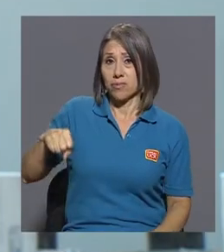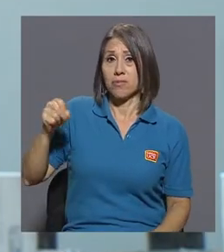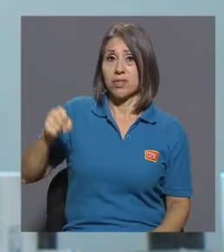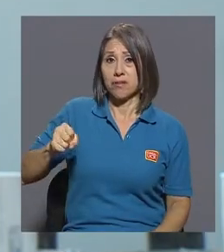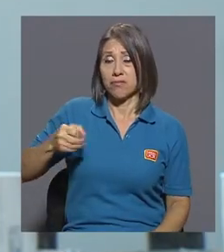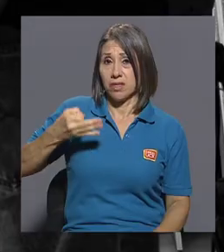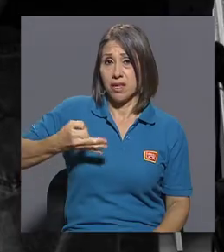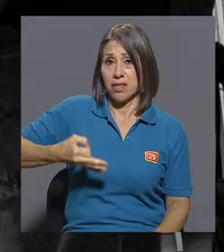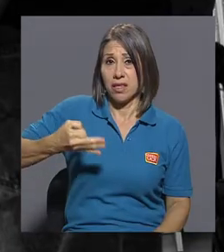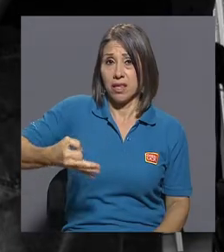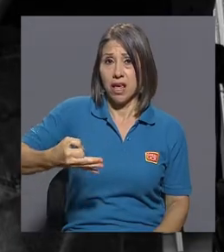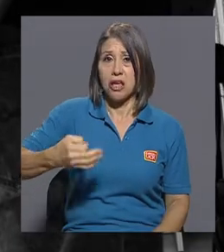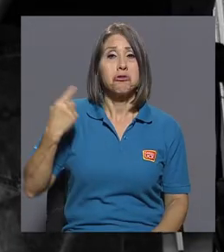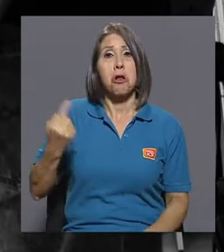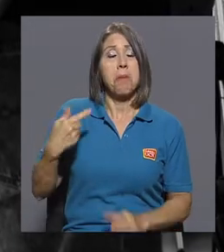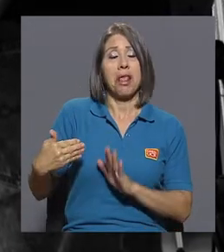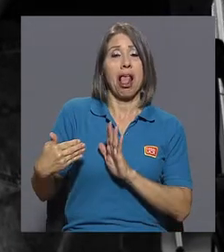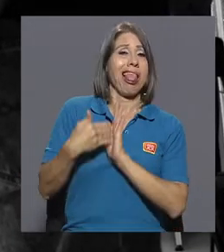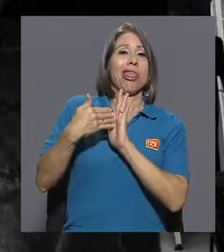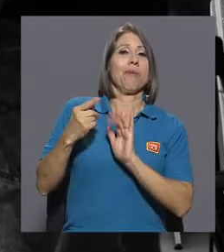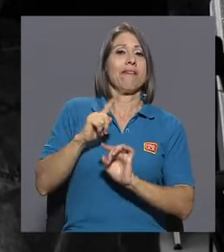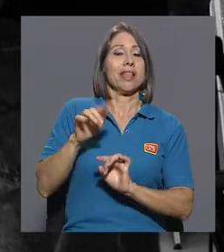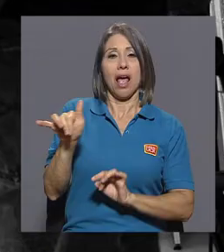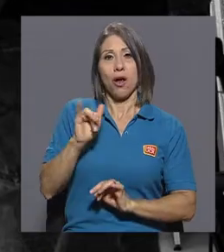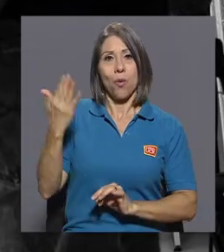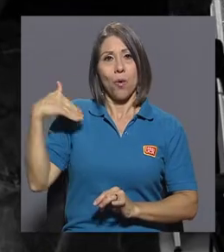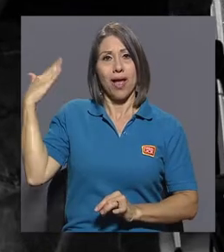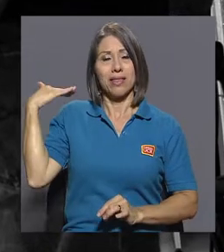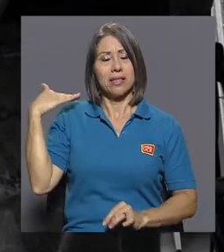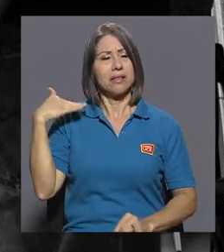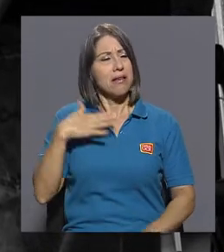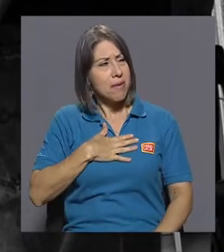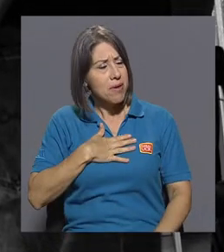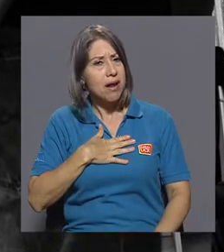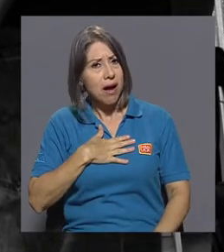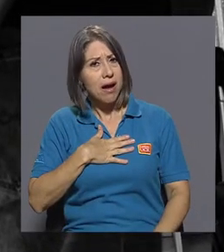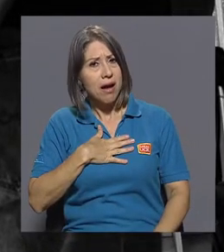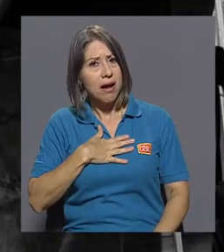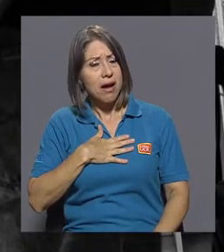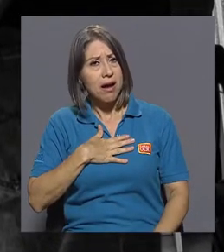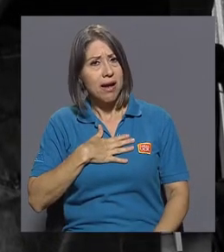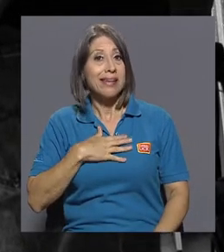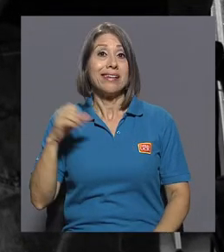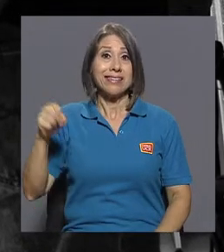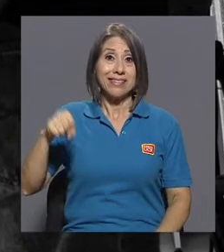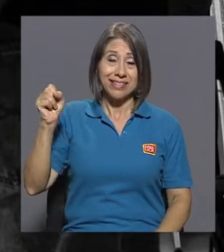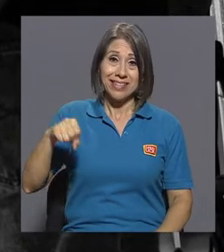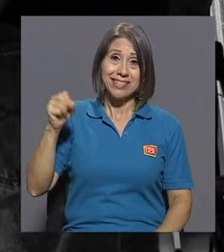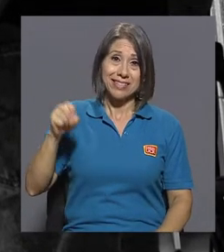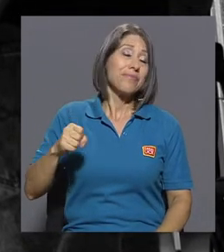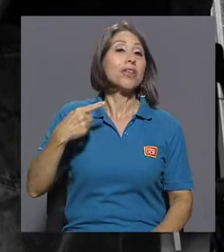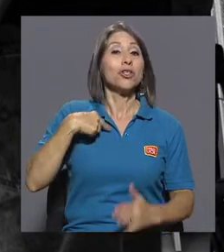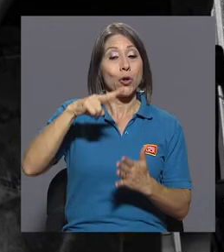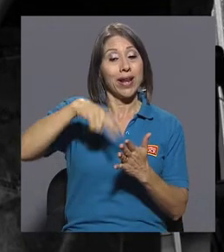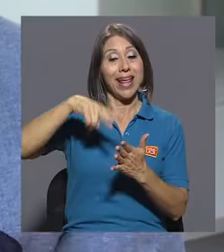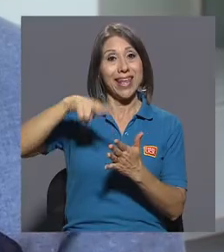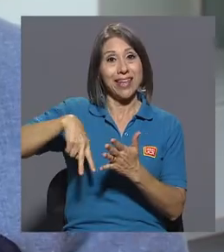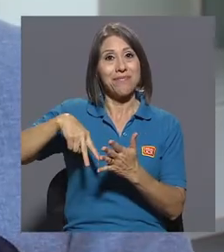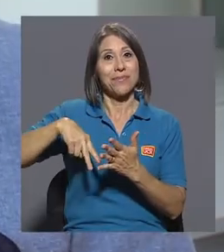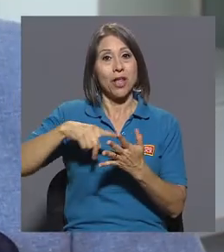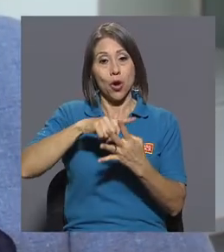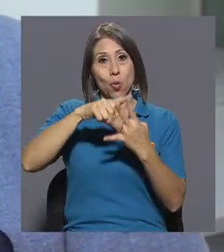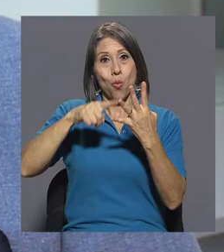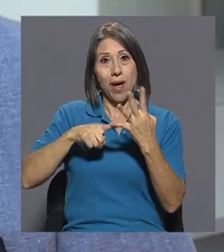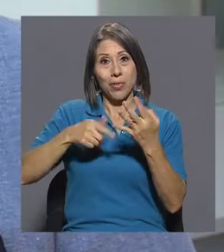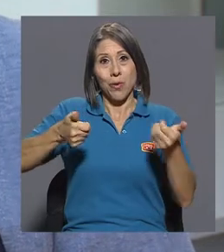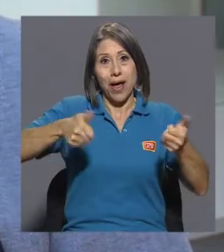Solo que ya no me afecta como antes. Qué pena. Sí. Leí los 4 acuerdos y creo que, bueno,